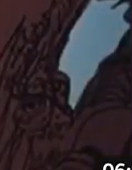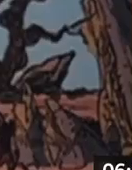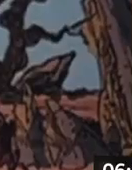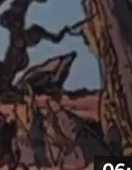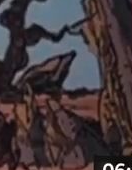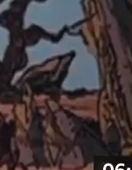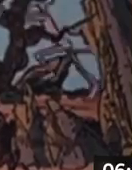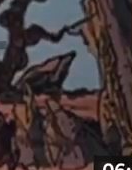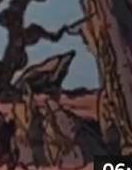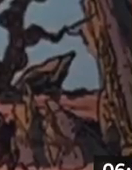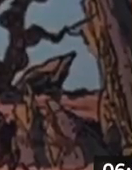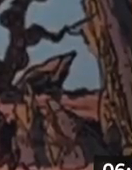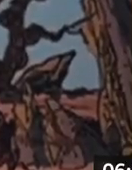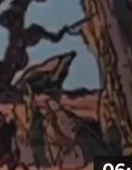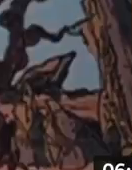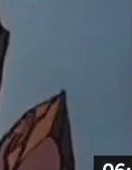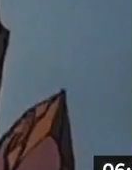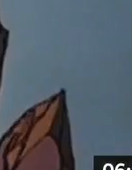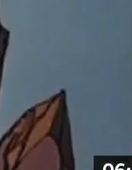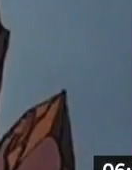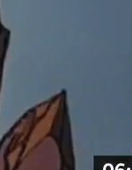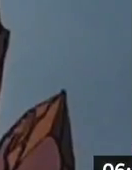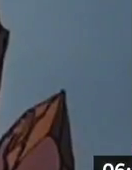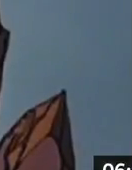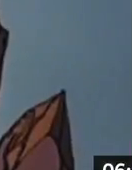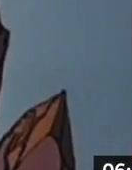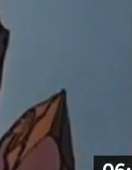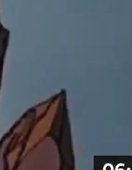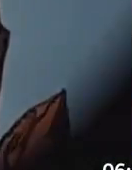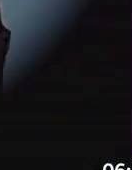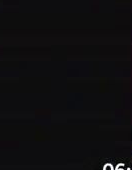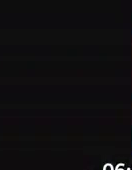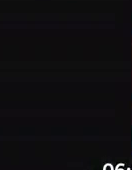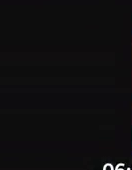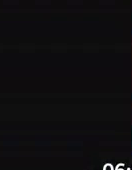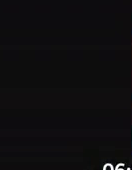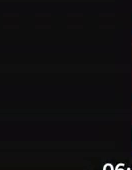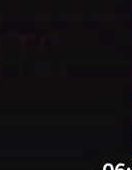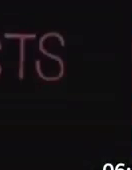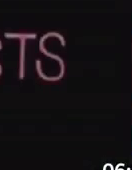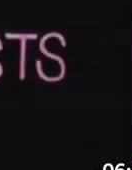Ha ha ha!